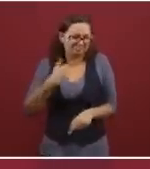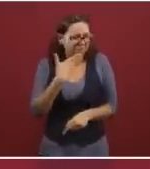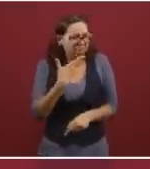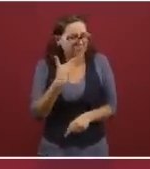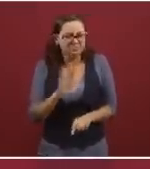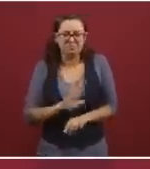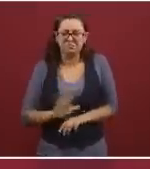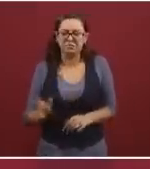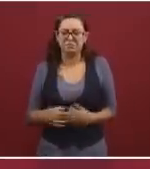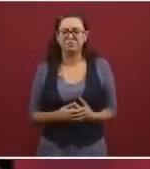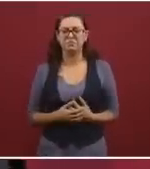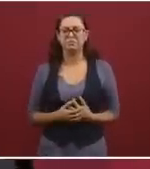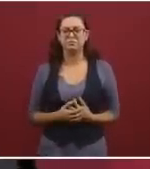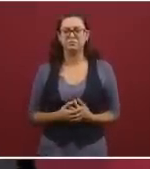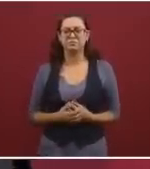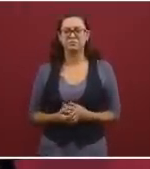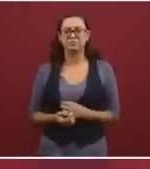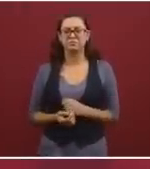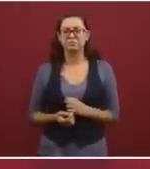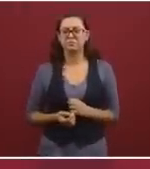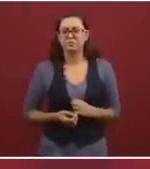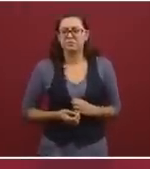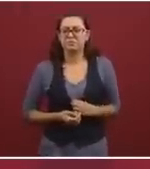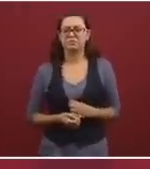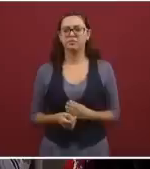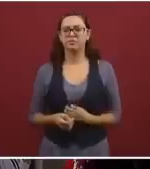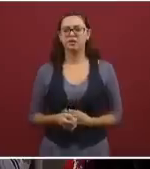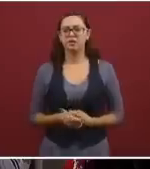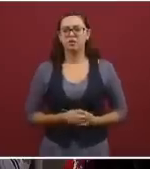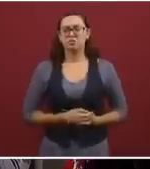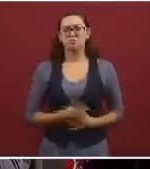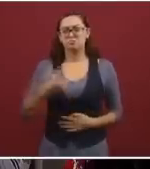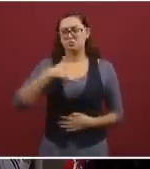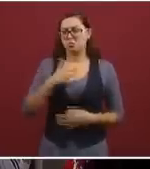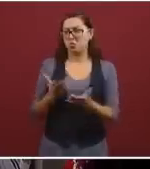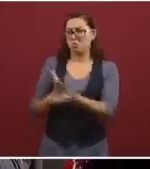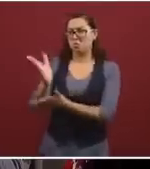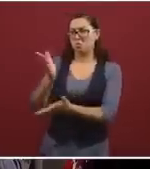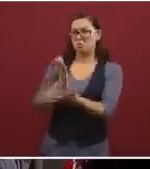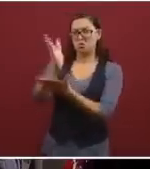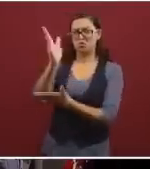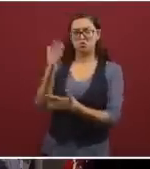me meto a decir nada